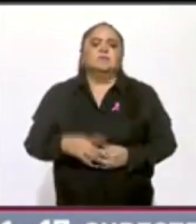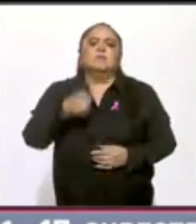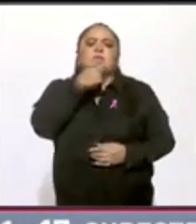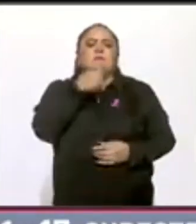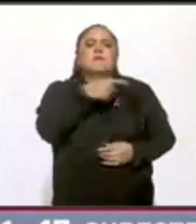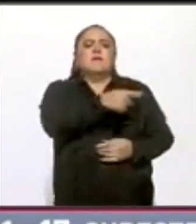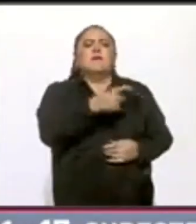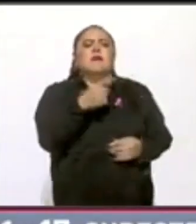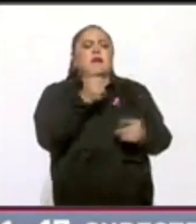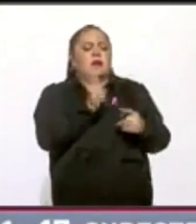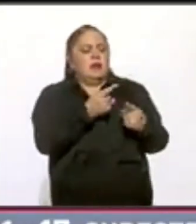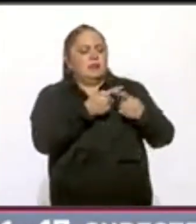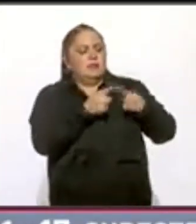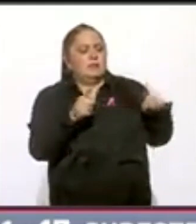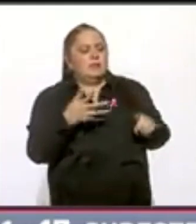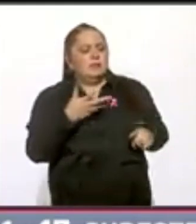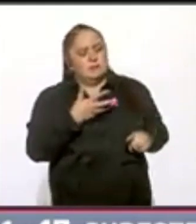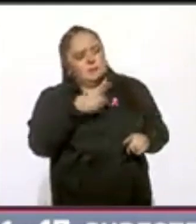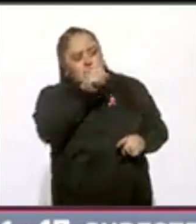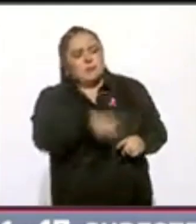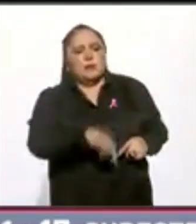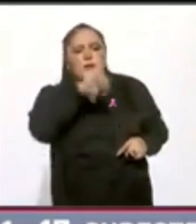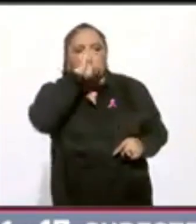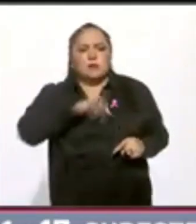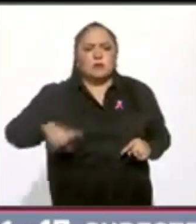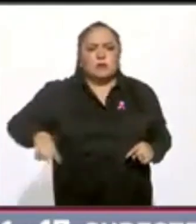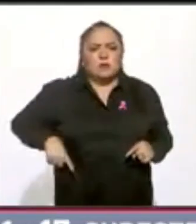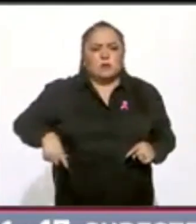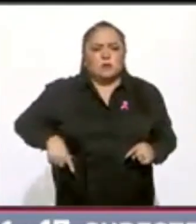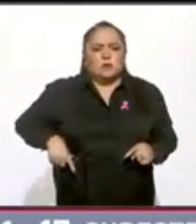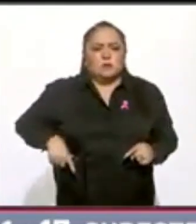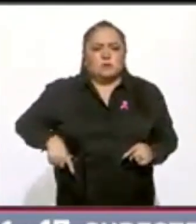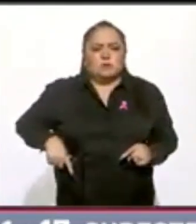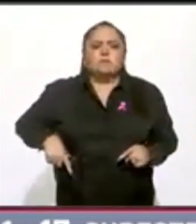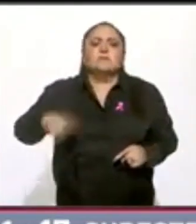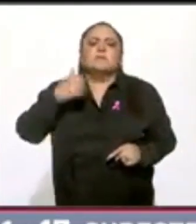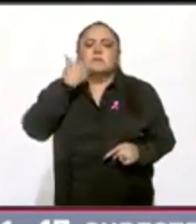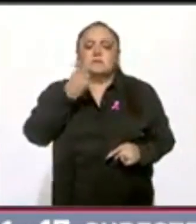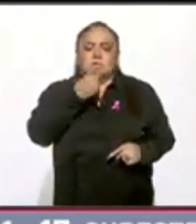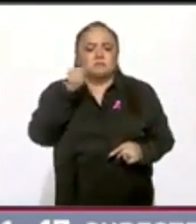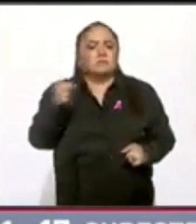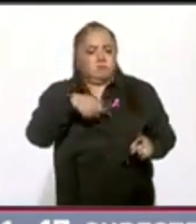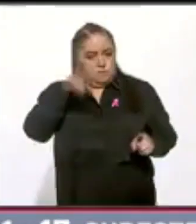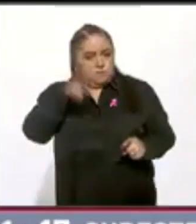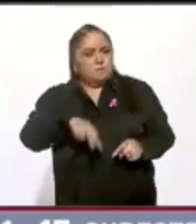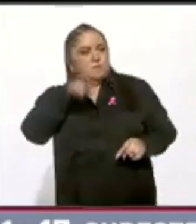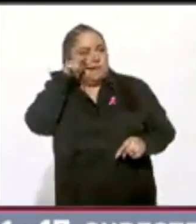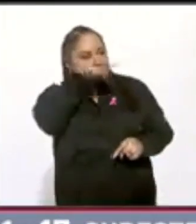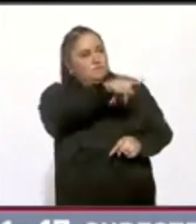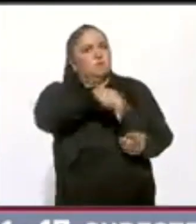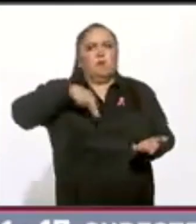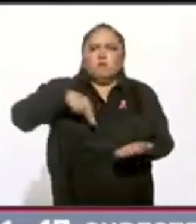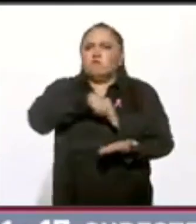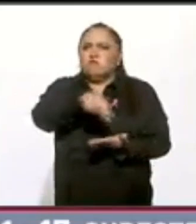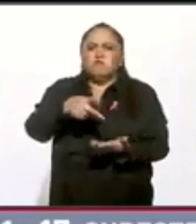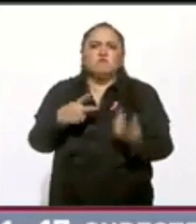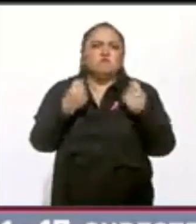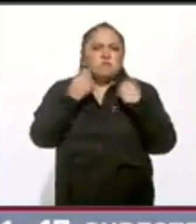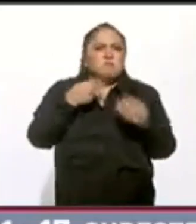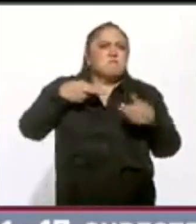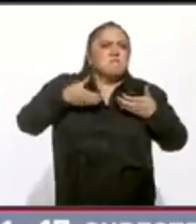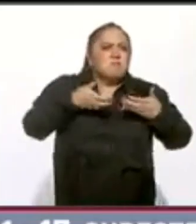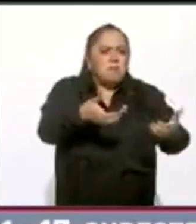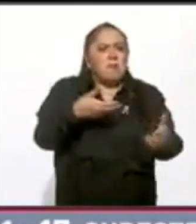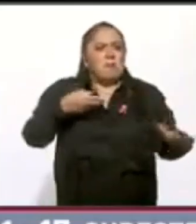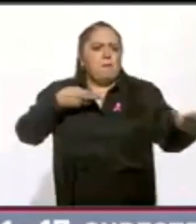hay en la jefa de gobierno en el ejercicio público? Es decir, lo hemos visto en el metro, ¿no? Lo mismo comer en la